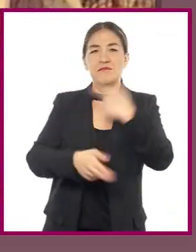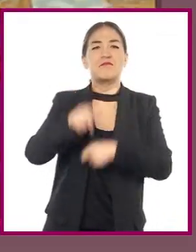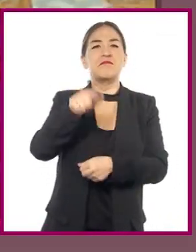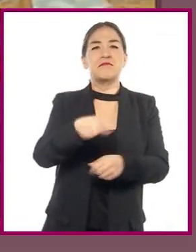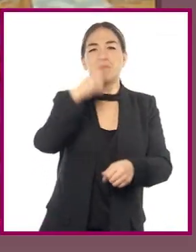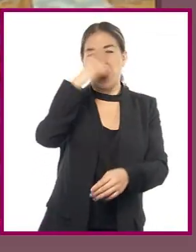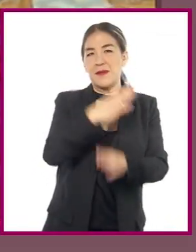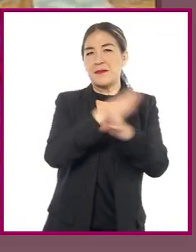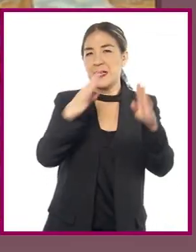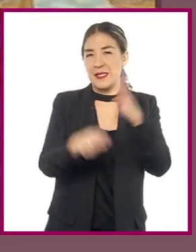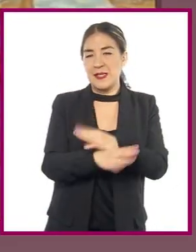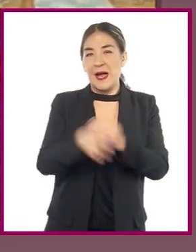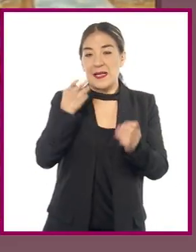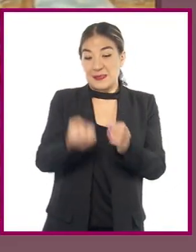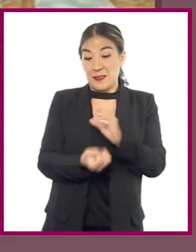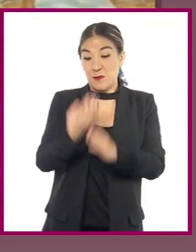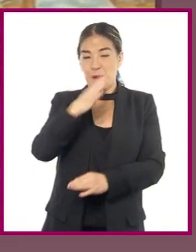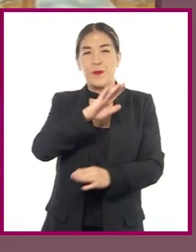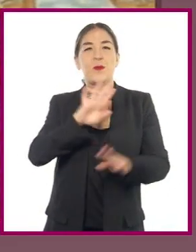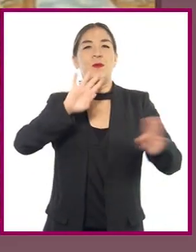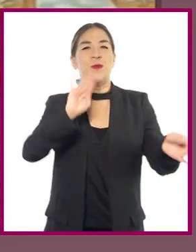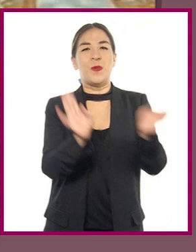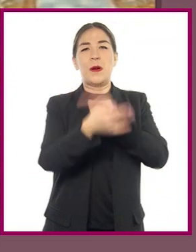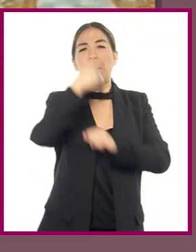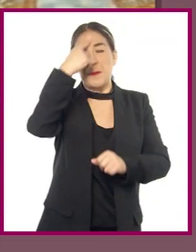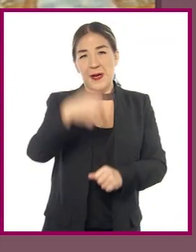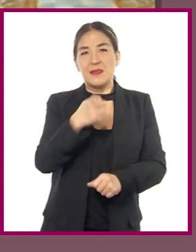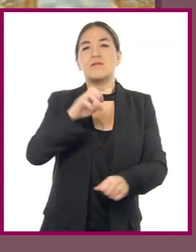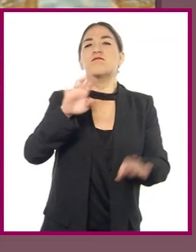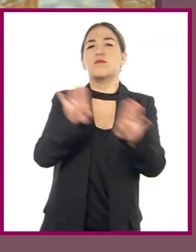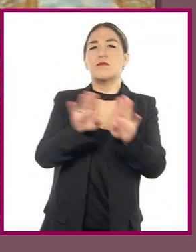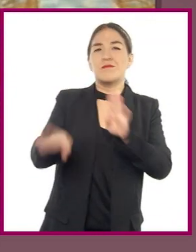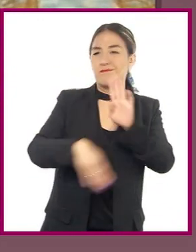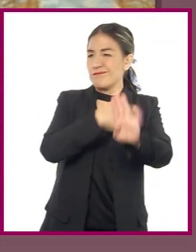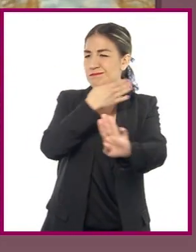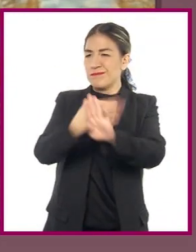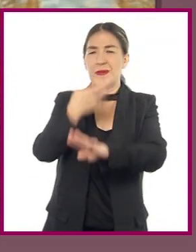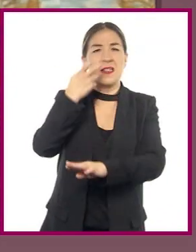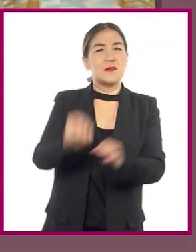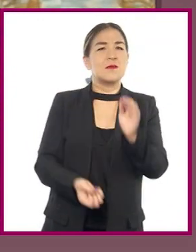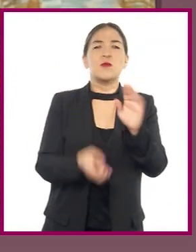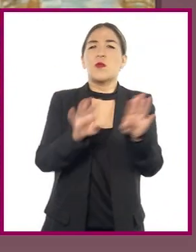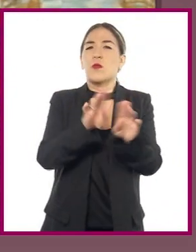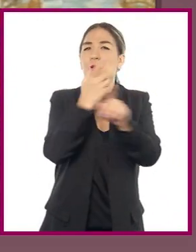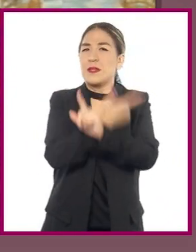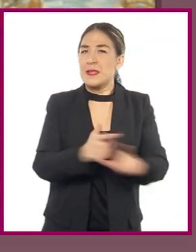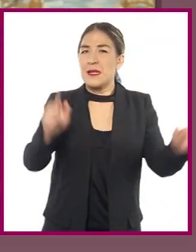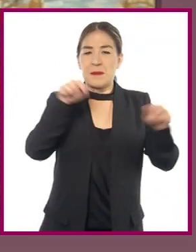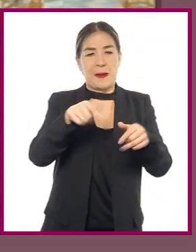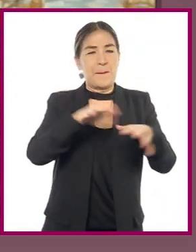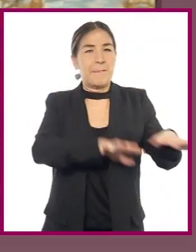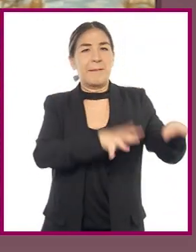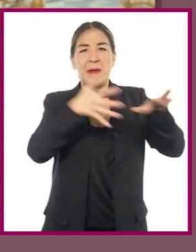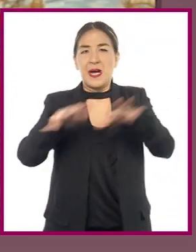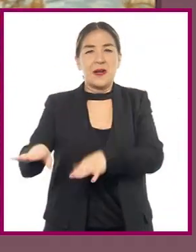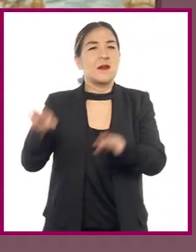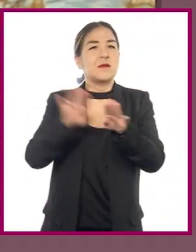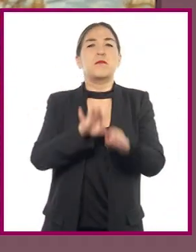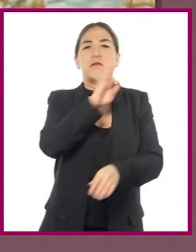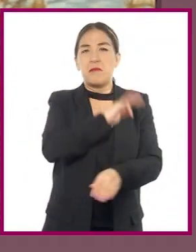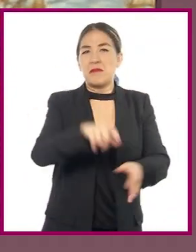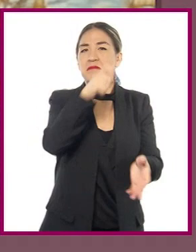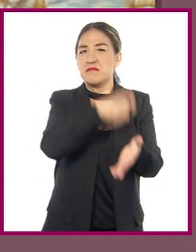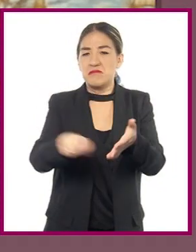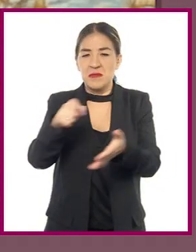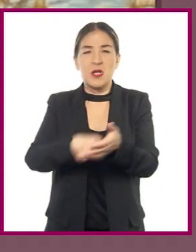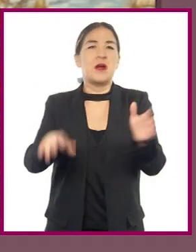Nuevo Mundo. Por eso reclamaron la libertad de los mares y se opusieron a la política de comercio exclusivo sostenida por España